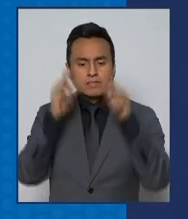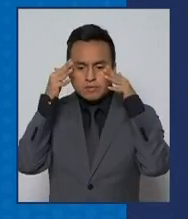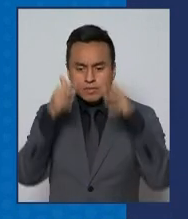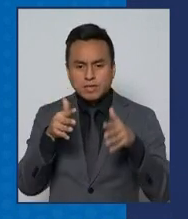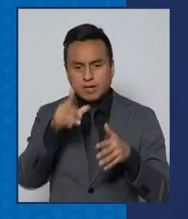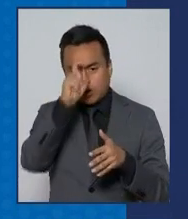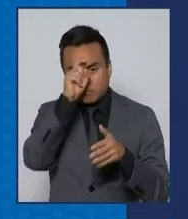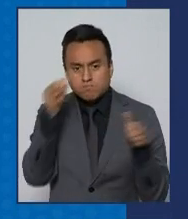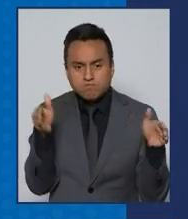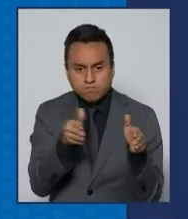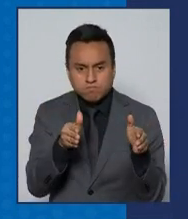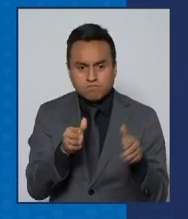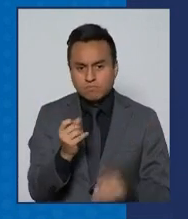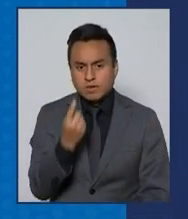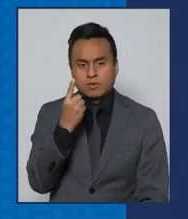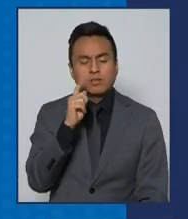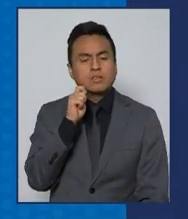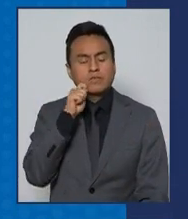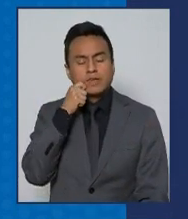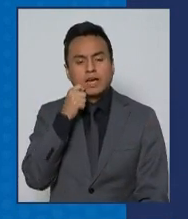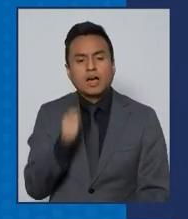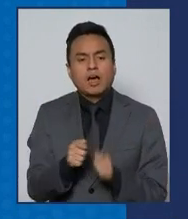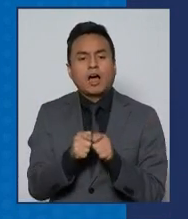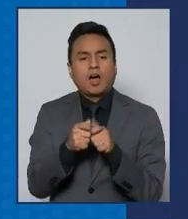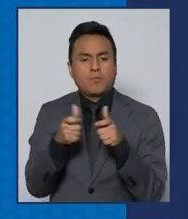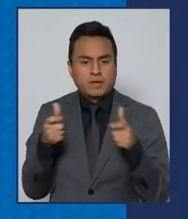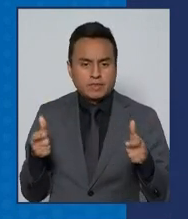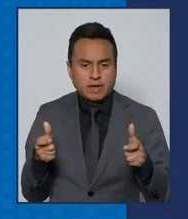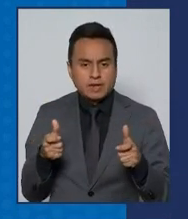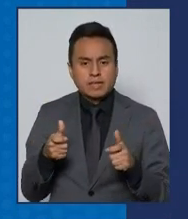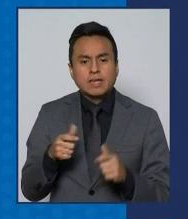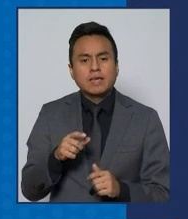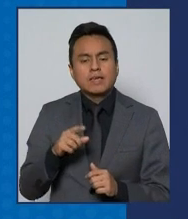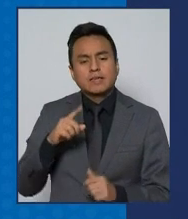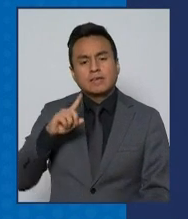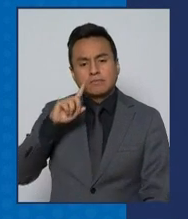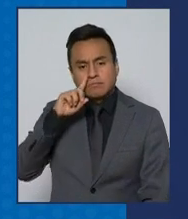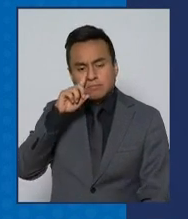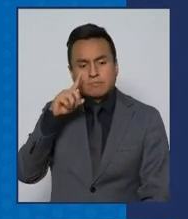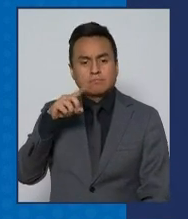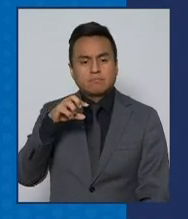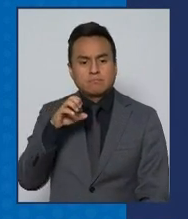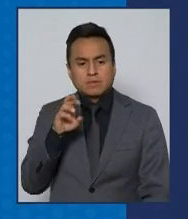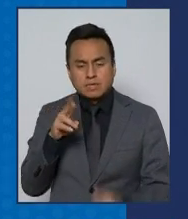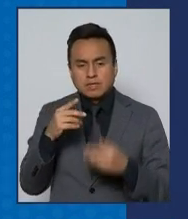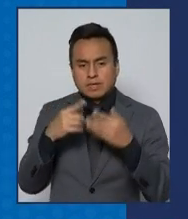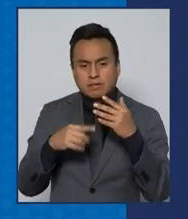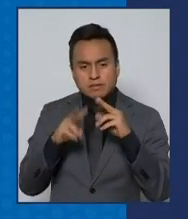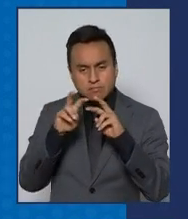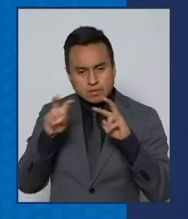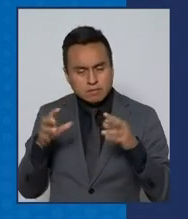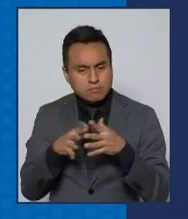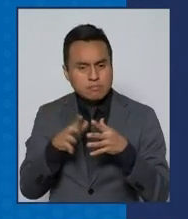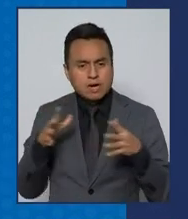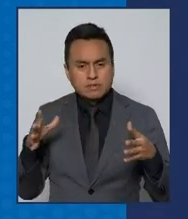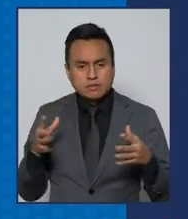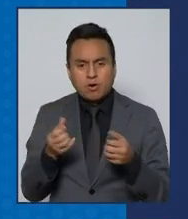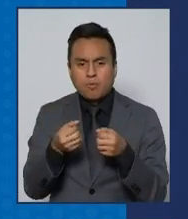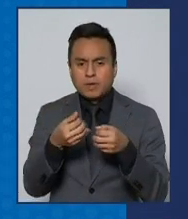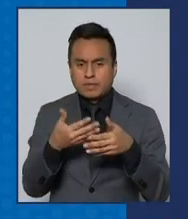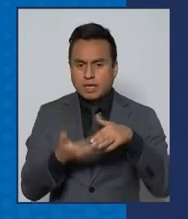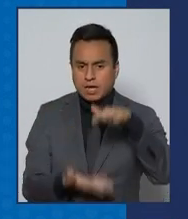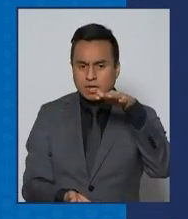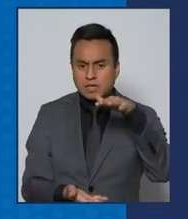atención primaria, que significa aumentar el testeo, como se ha demostrado por lo demás en los números, y